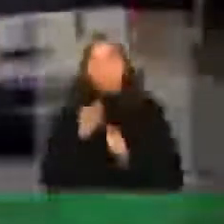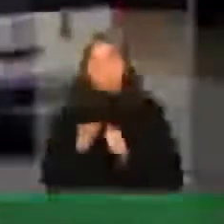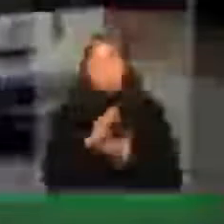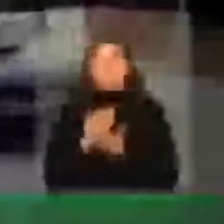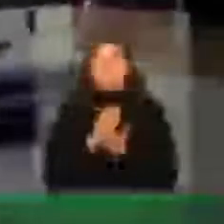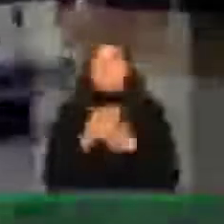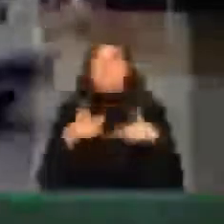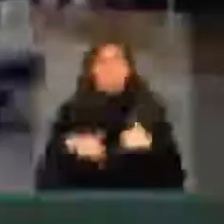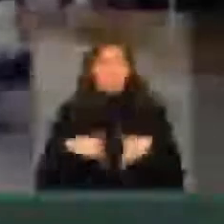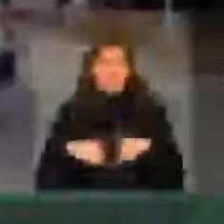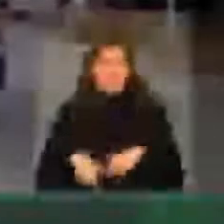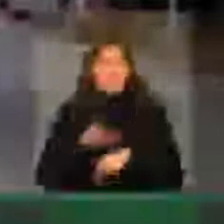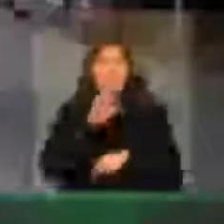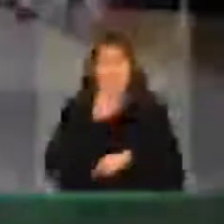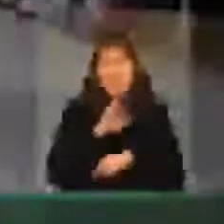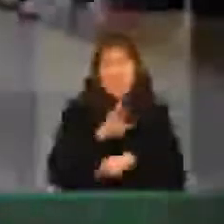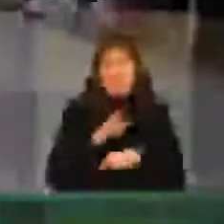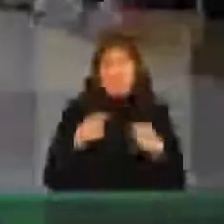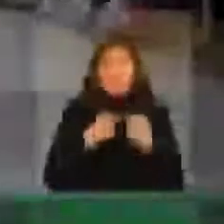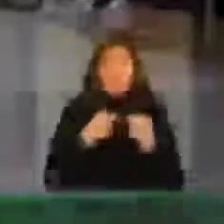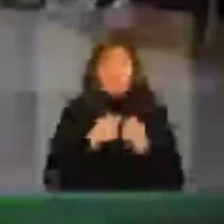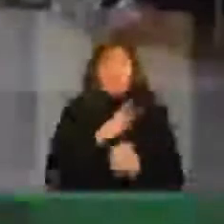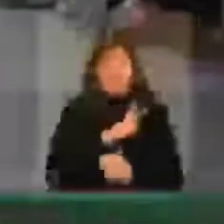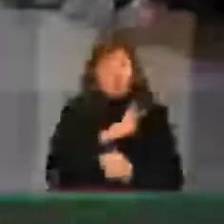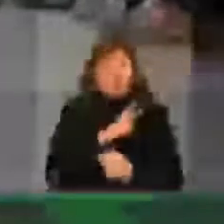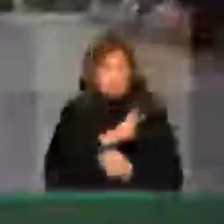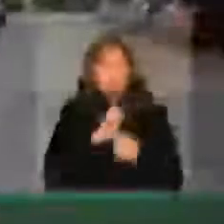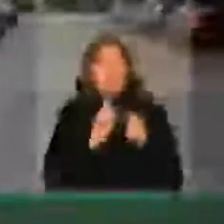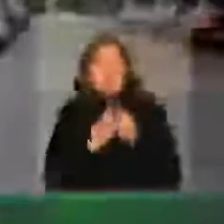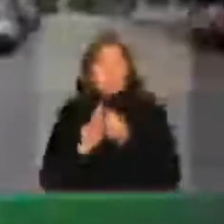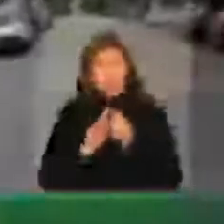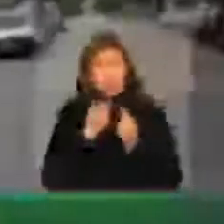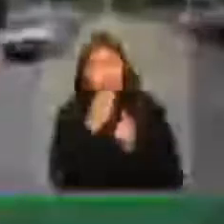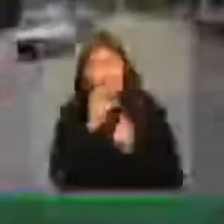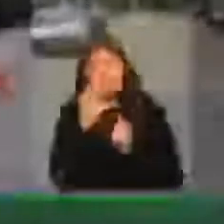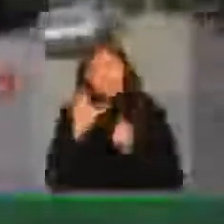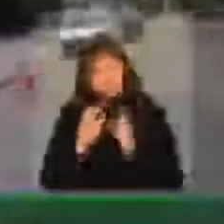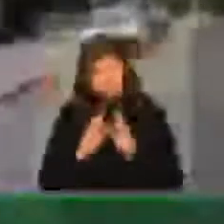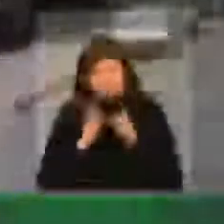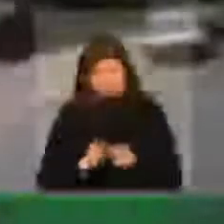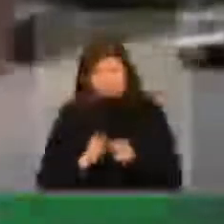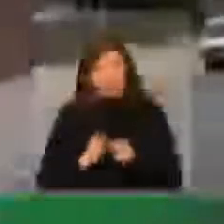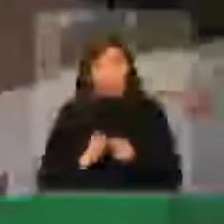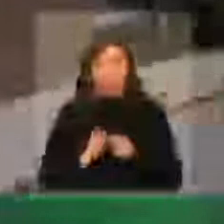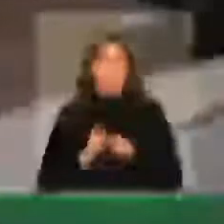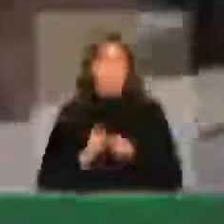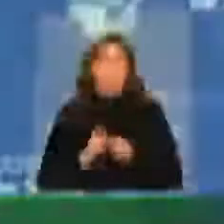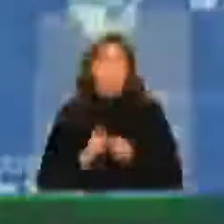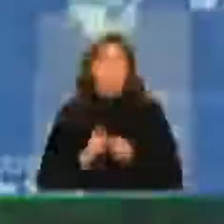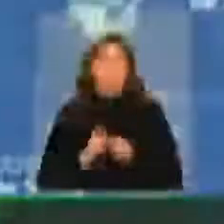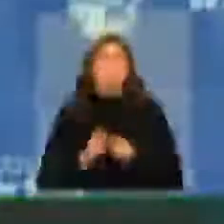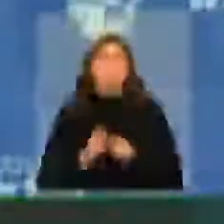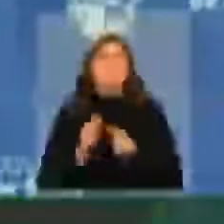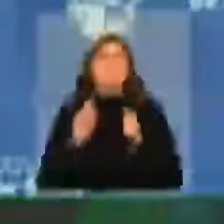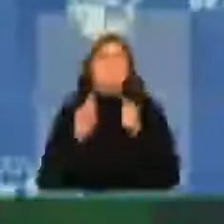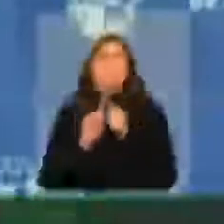ministerio, 3 mutualistas y ACE llegaron a un convenio de complementación para evitar que los usuarios queden sin atención. Se ha